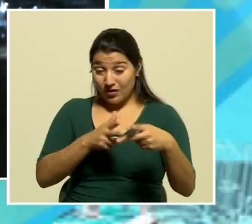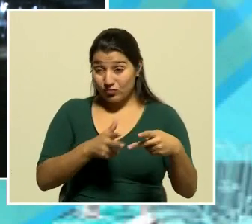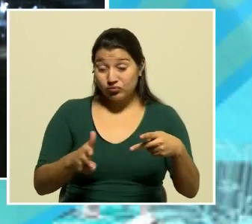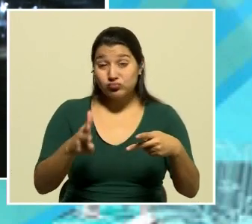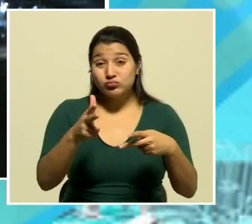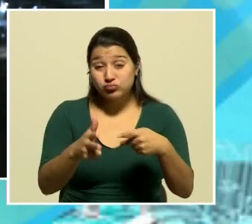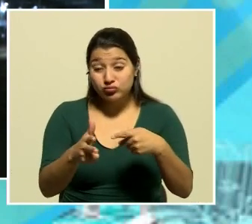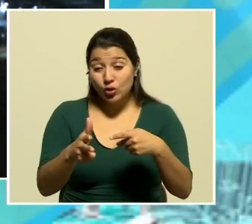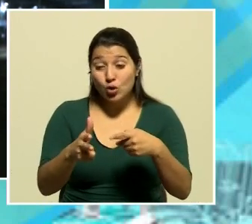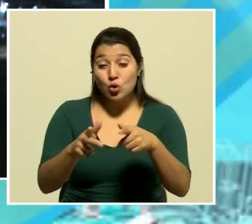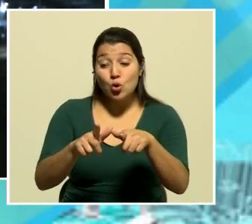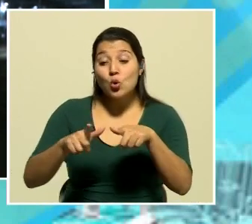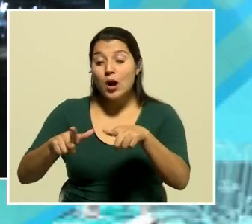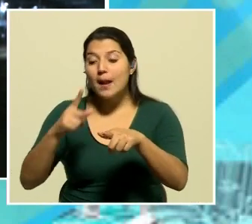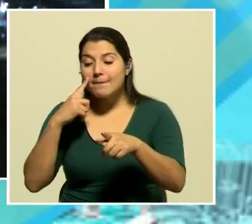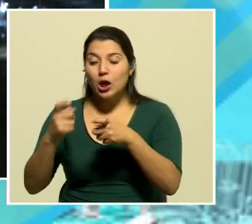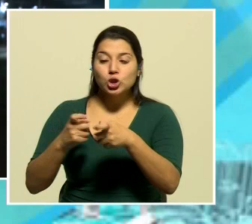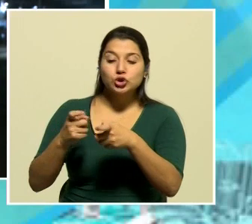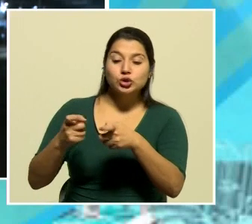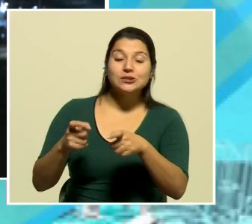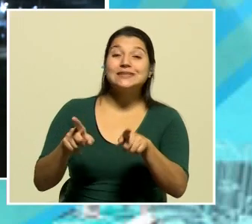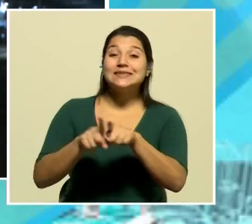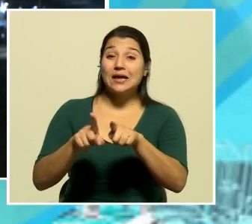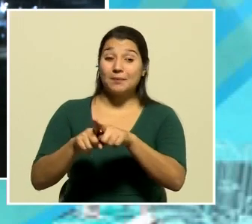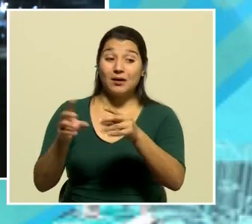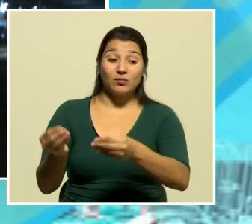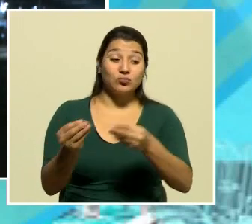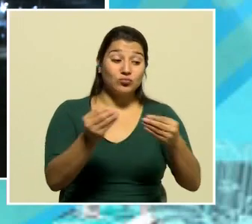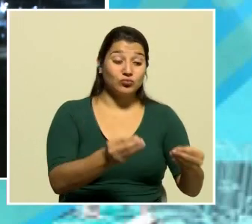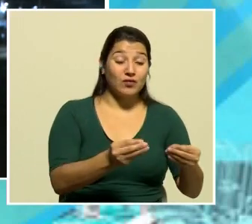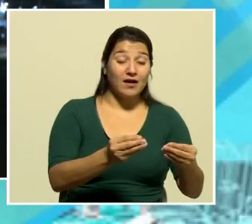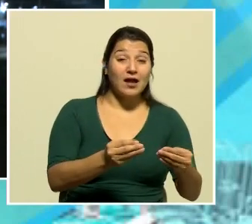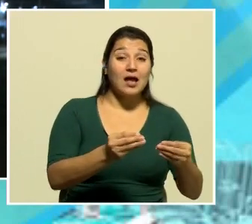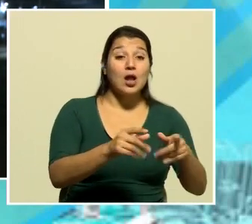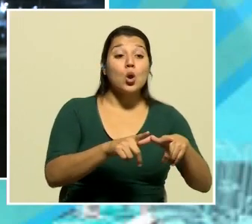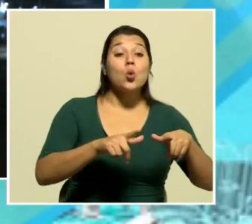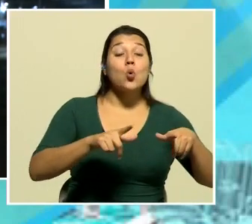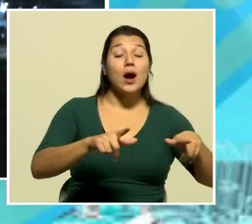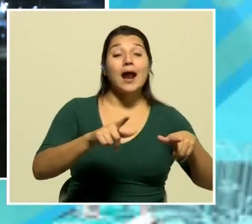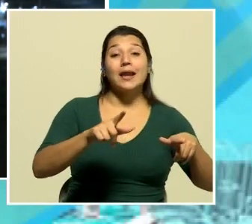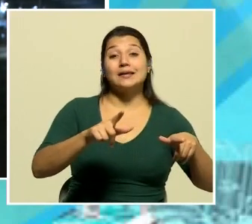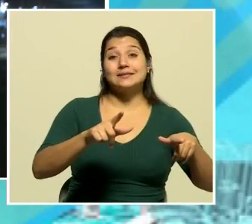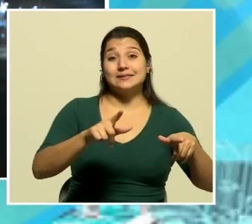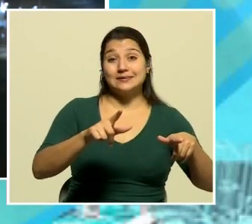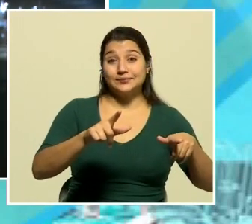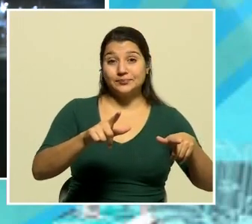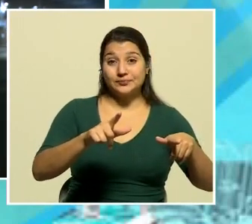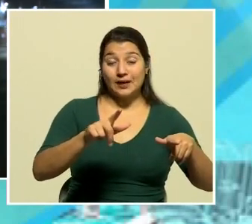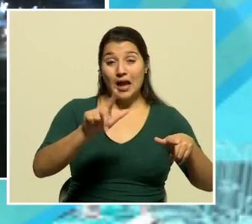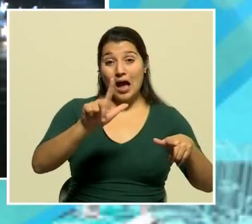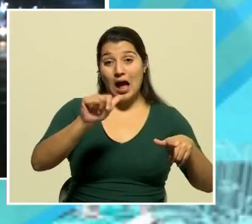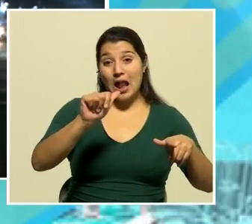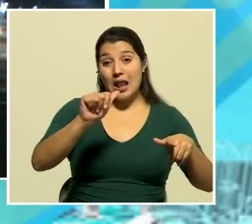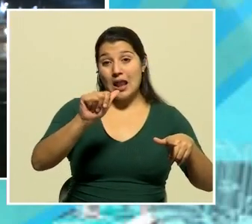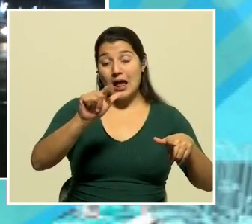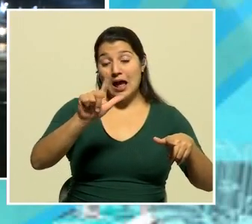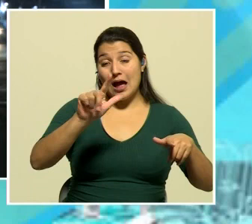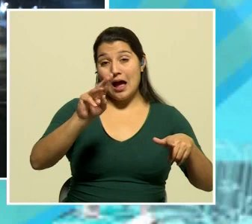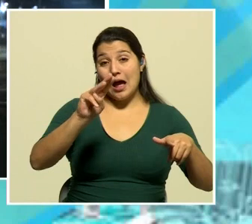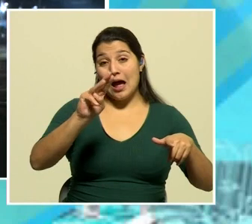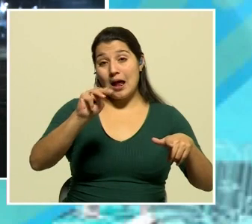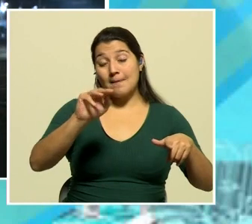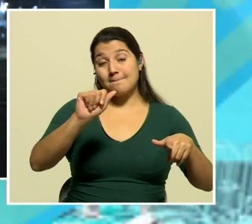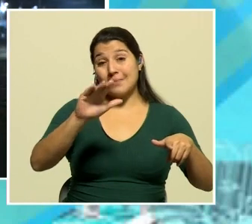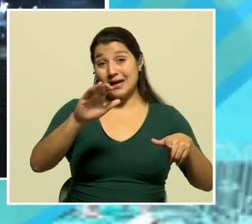en almacenes fiscales previamente establecidos. Este jueves se realizaron caravanas con transportistas que